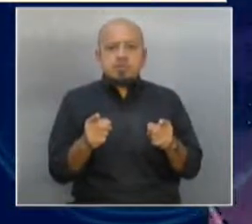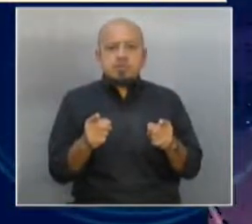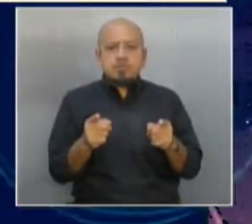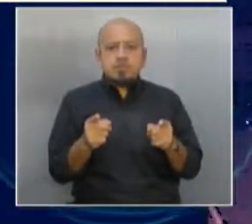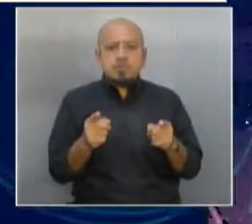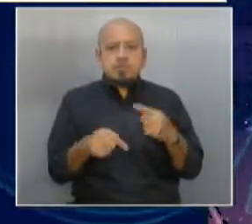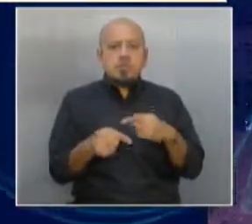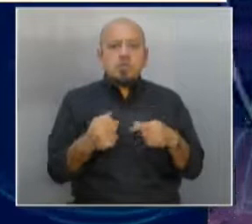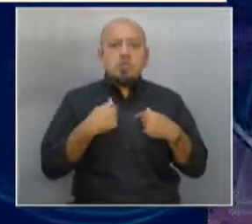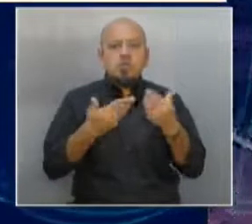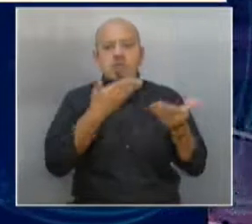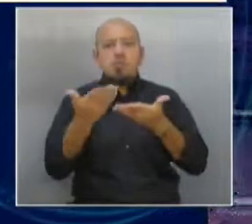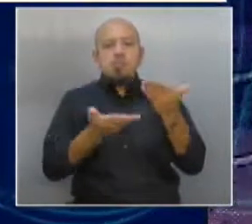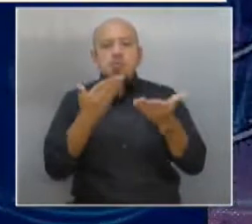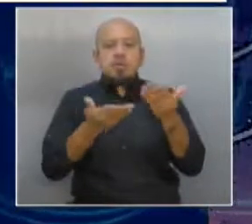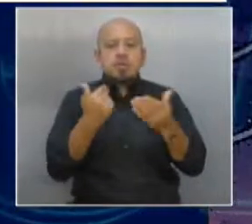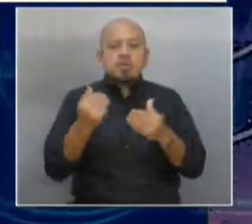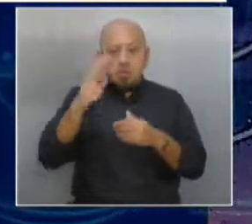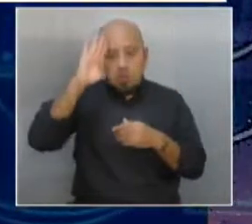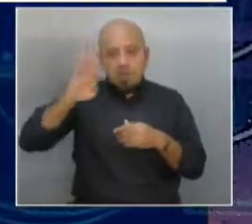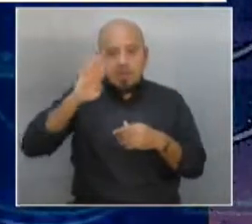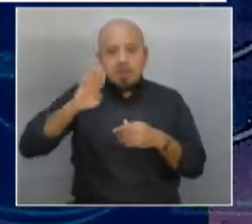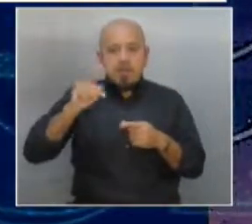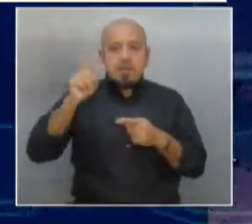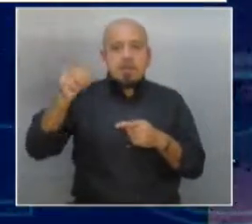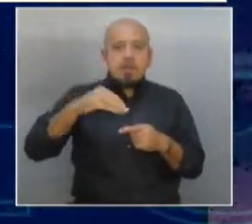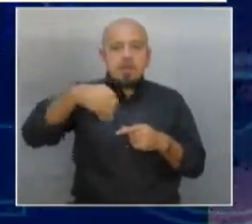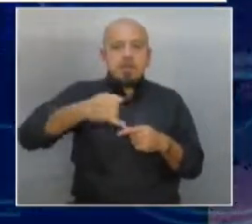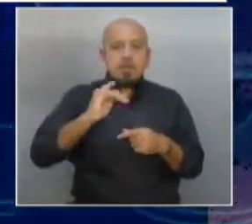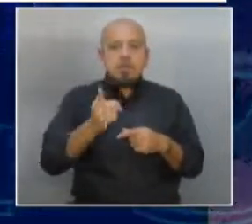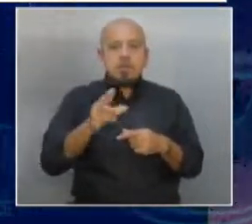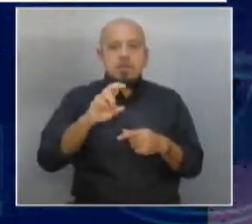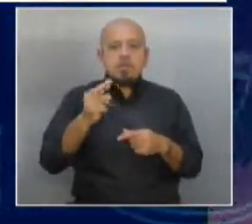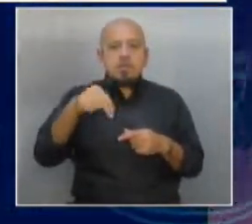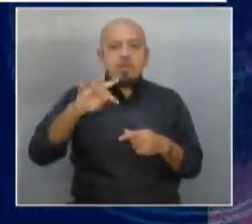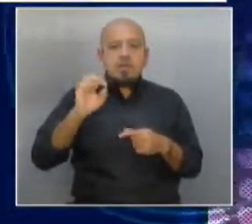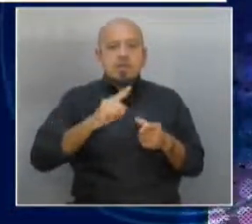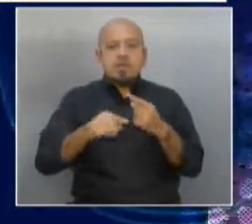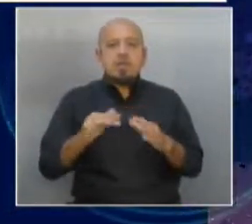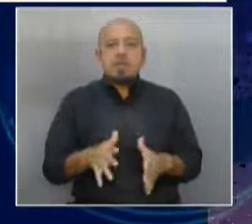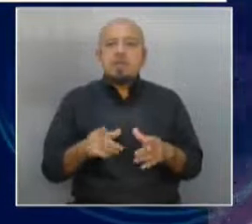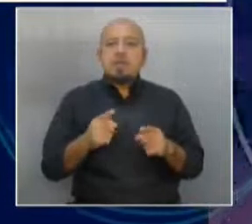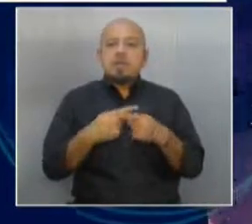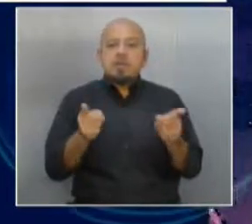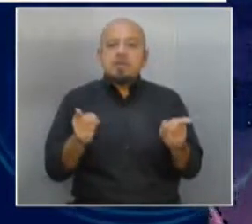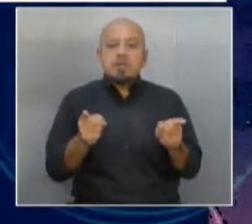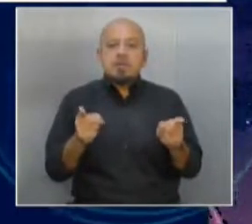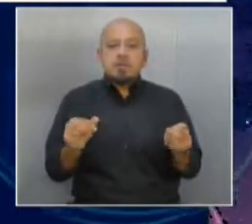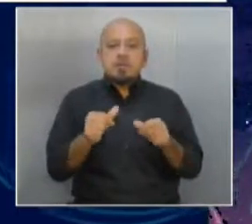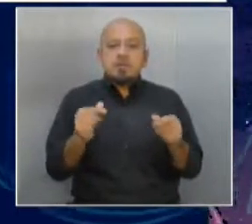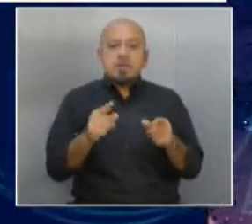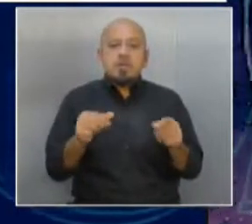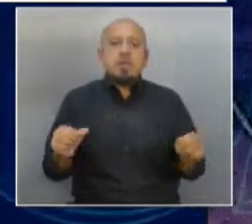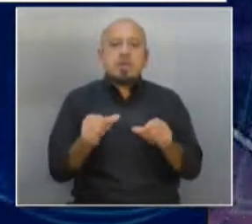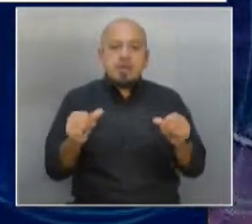Doña Bastarda haciendo un homenaje a los migrantes, que es muy distinto en realidad a la retirada generada y creada por los